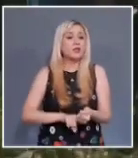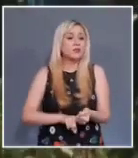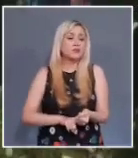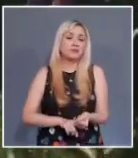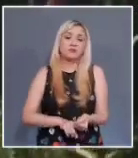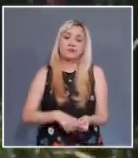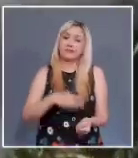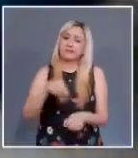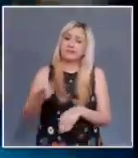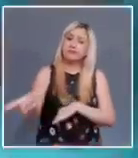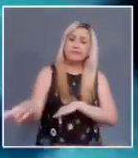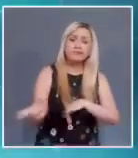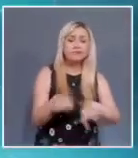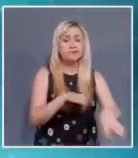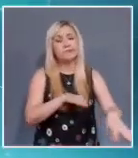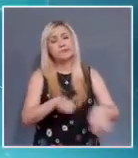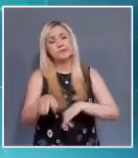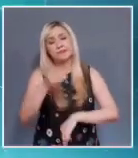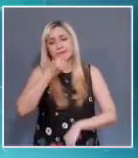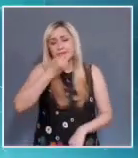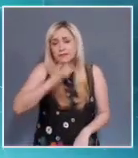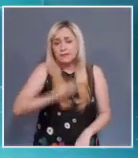infantil.